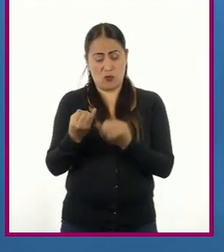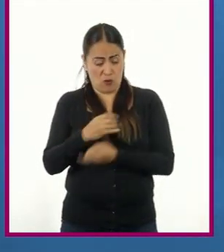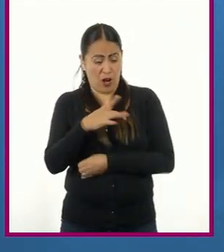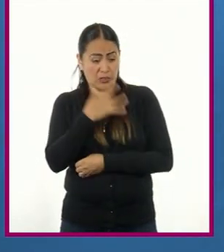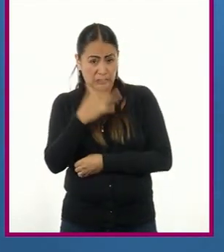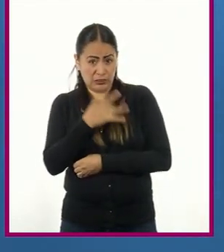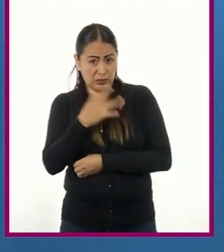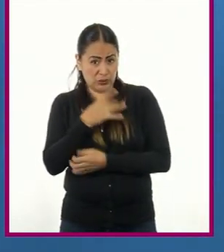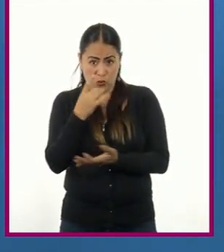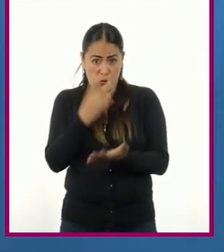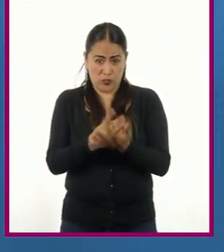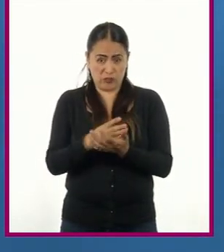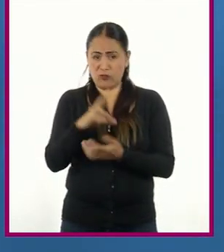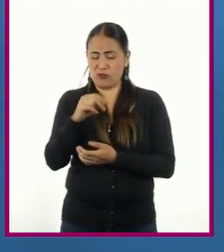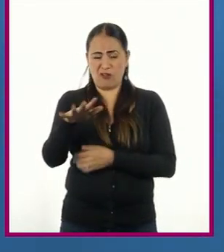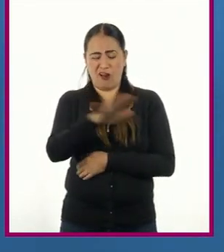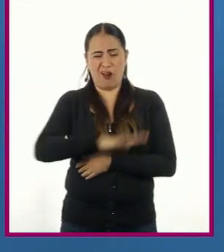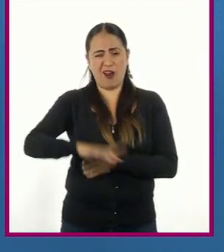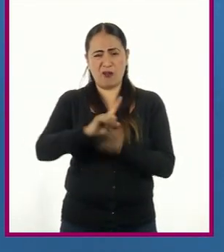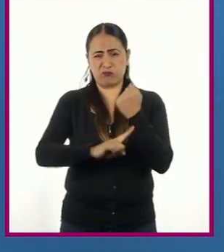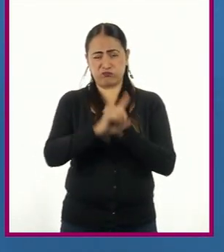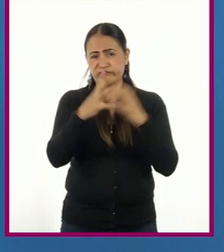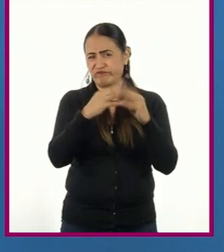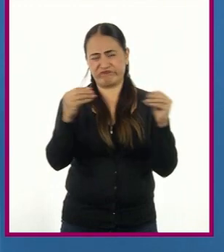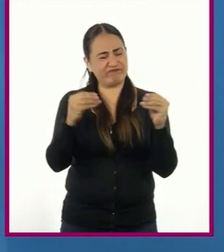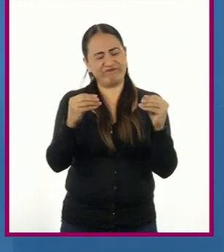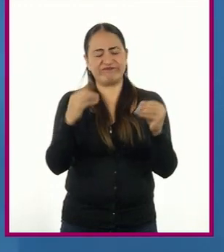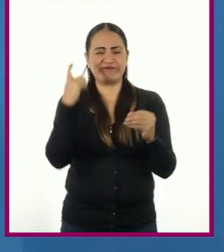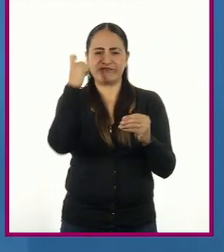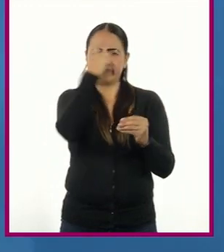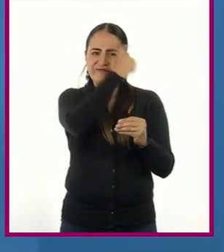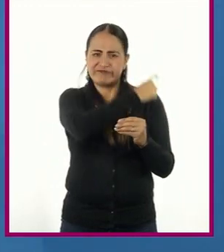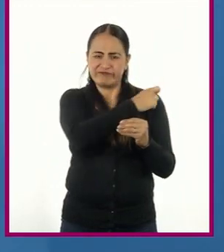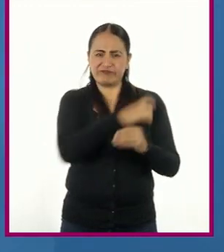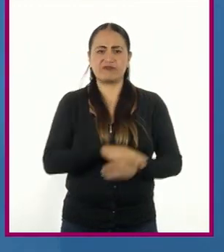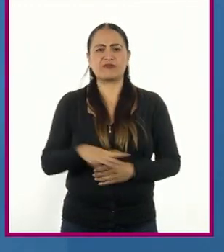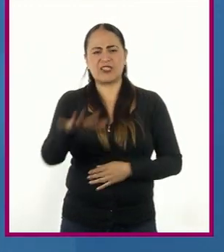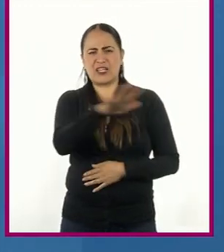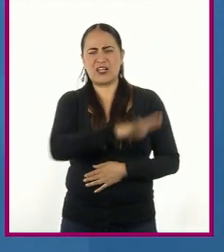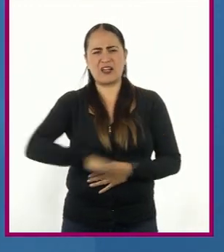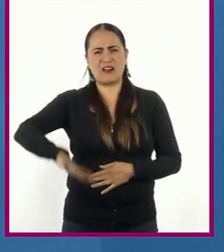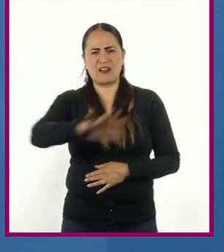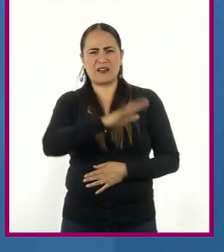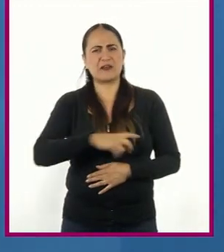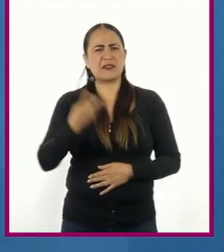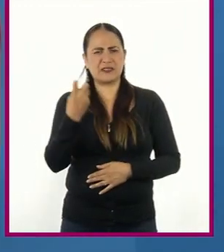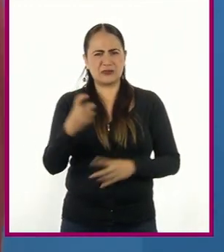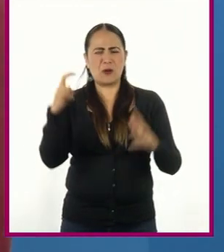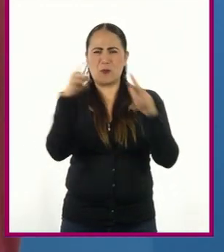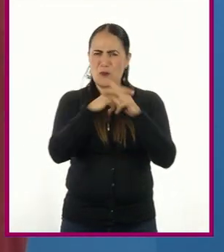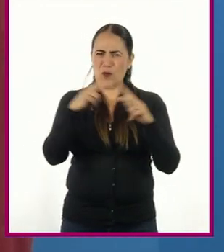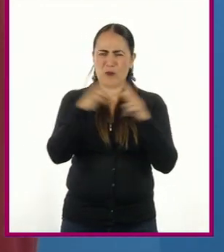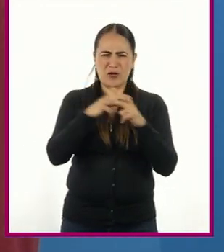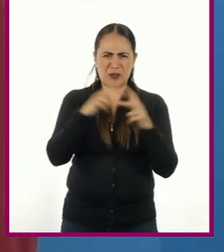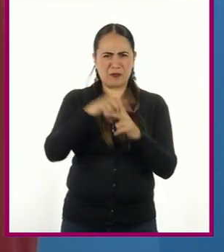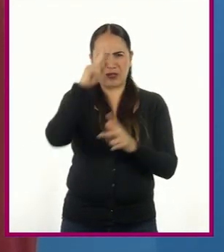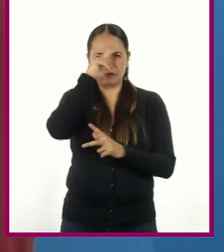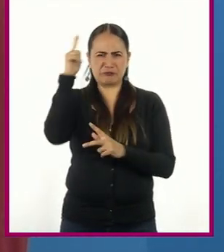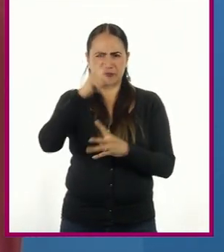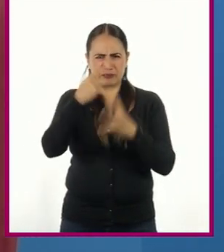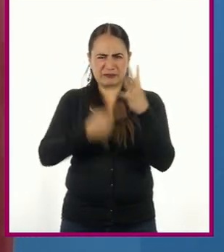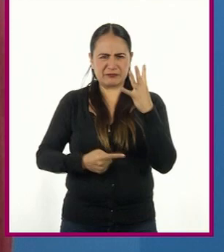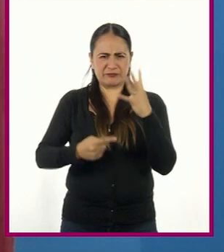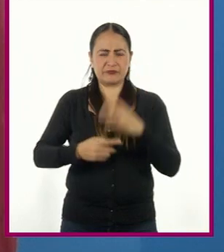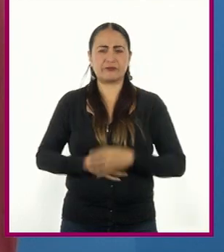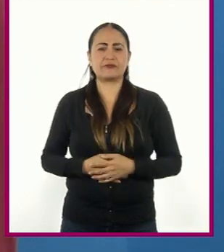un auténtico desafío en la zona. Debemos destacar que este escenario conflictivo convive con un alto grado de integración